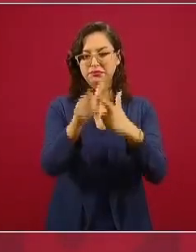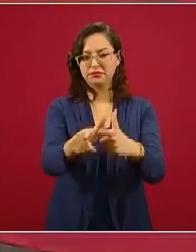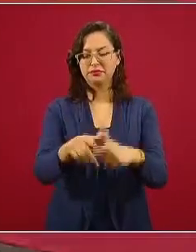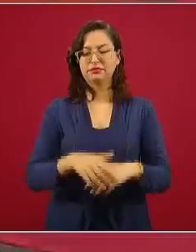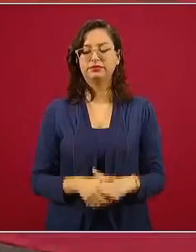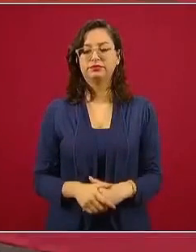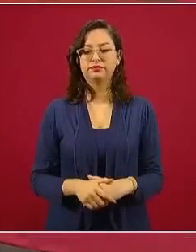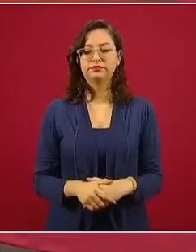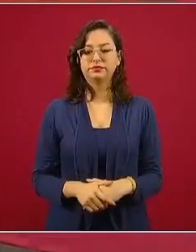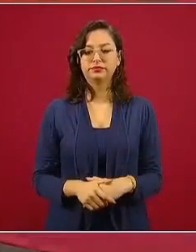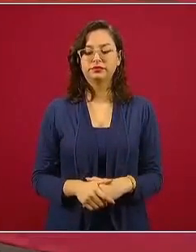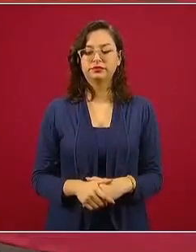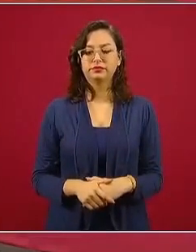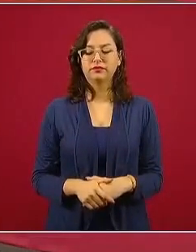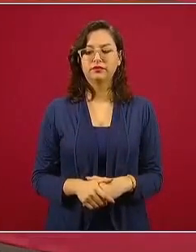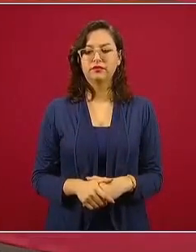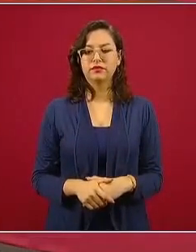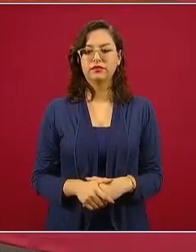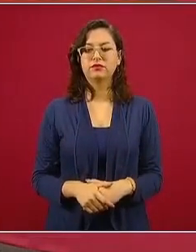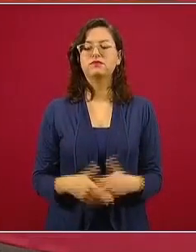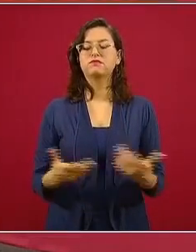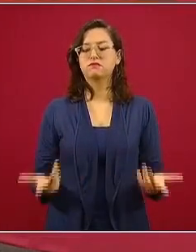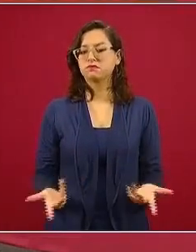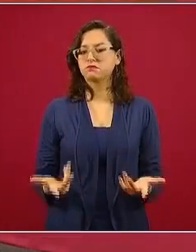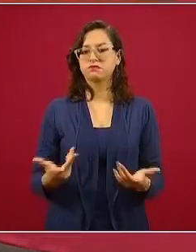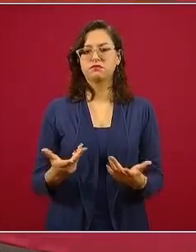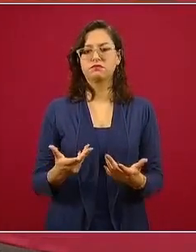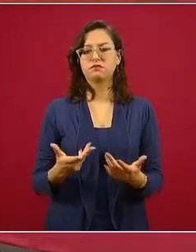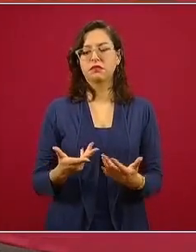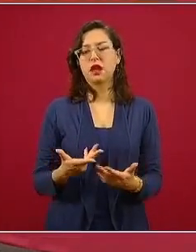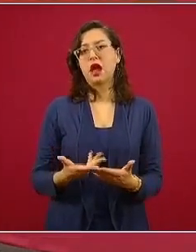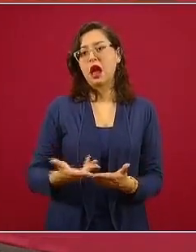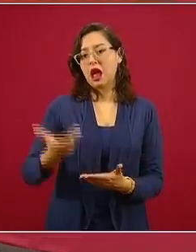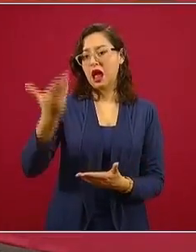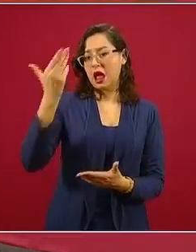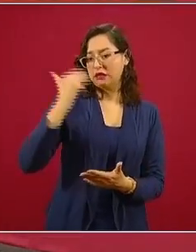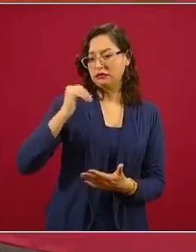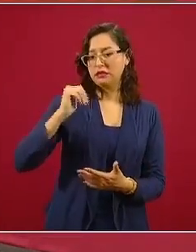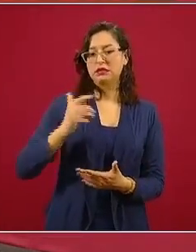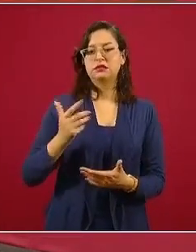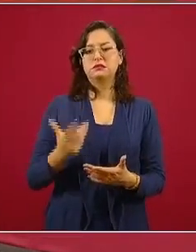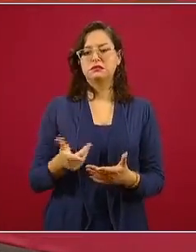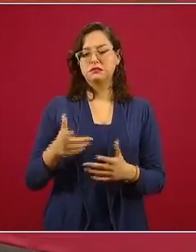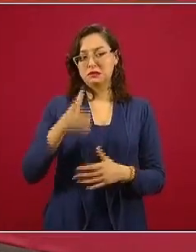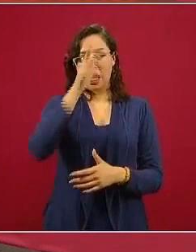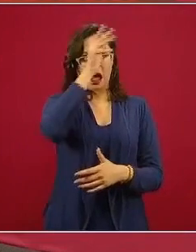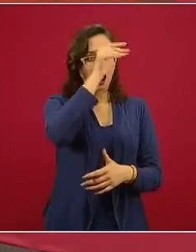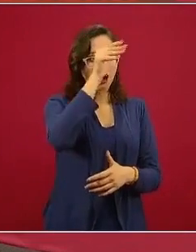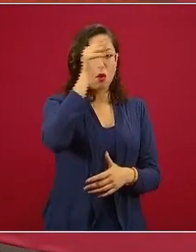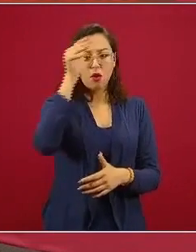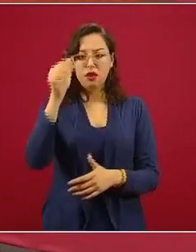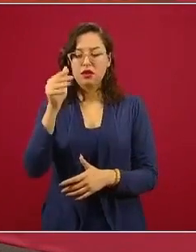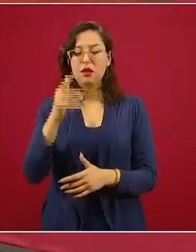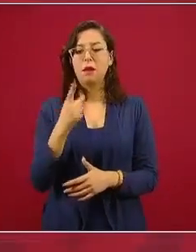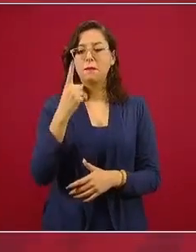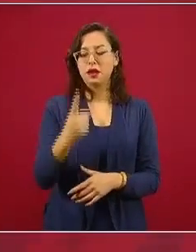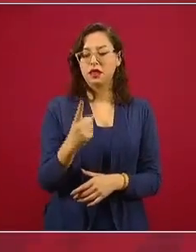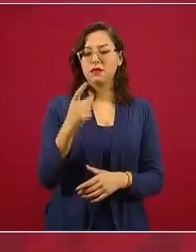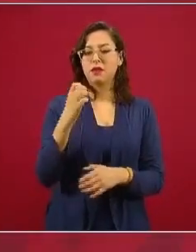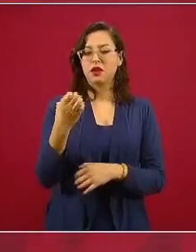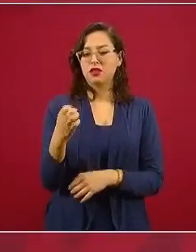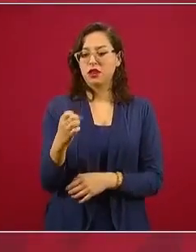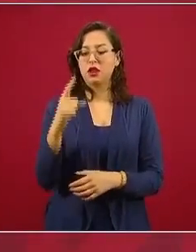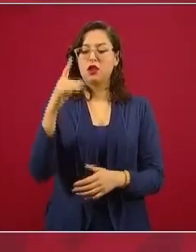continuidad y al mismo tiempo una modernización de lo que había estado vigente desde el 1 de enero de